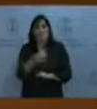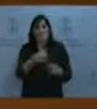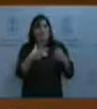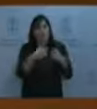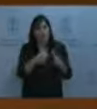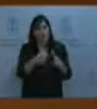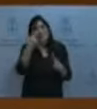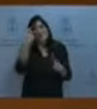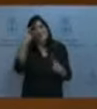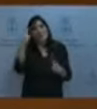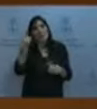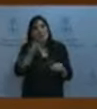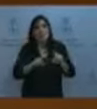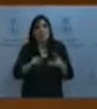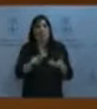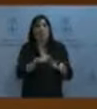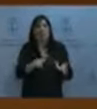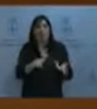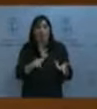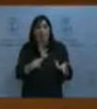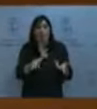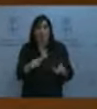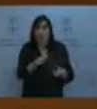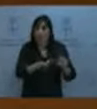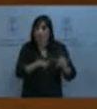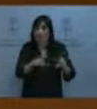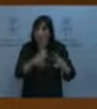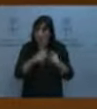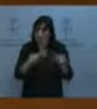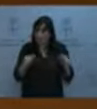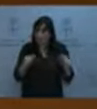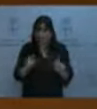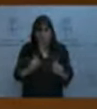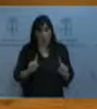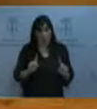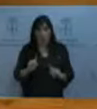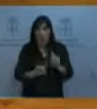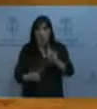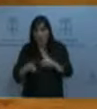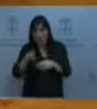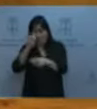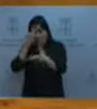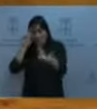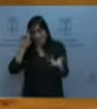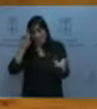no está en Asturias, señoría, el problema está en Madrid. Gracias, señor presidente.